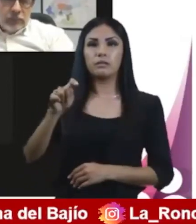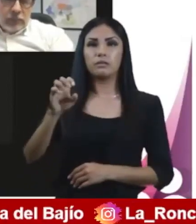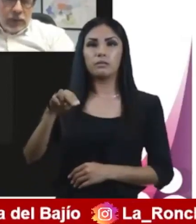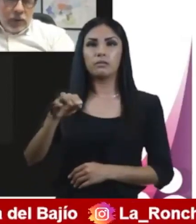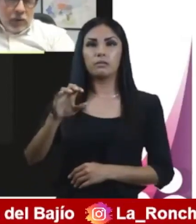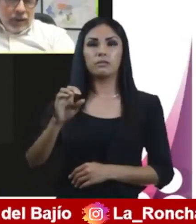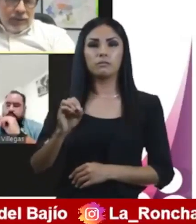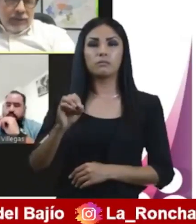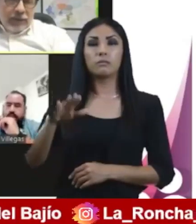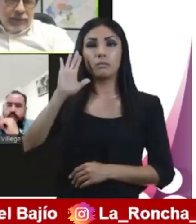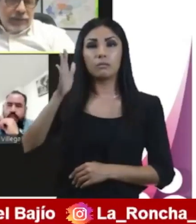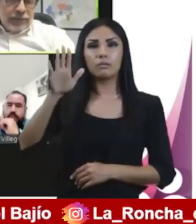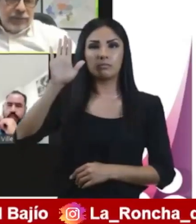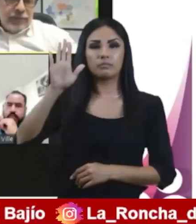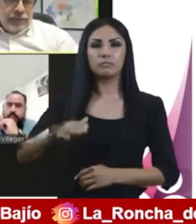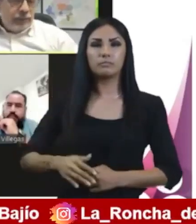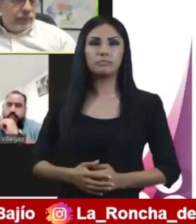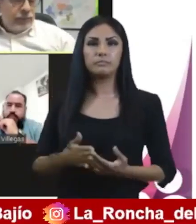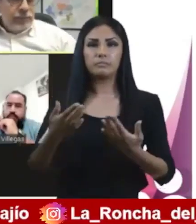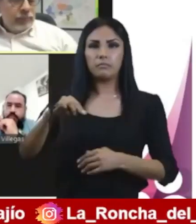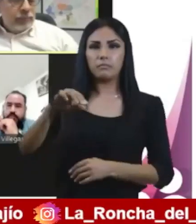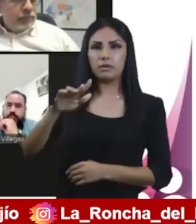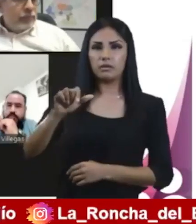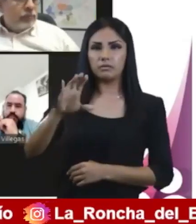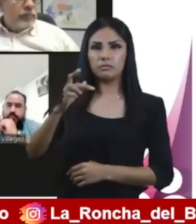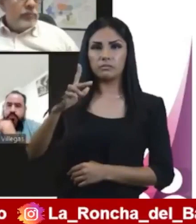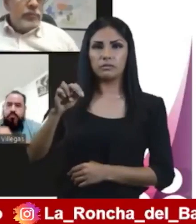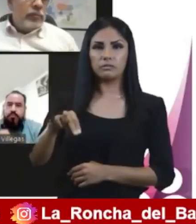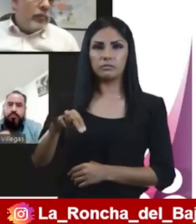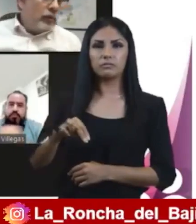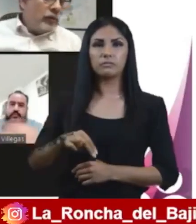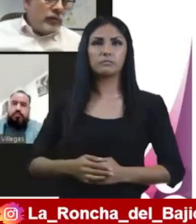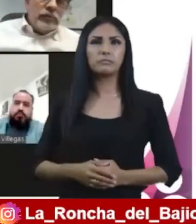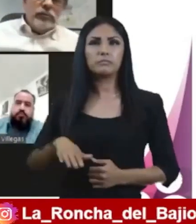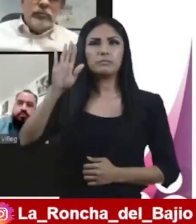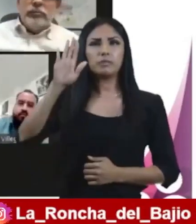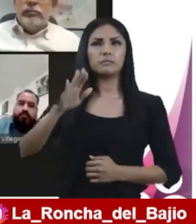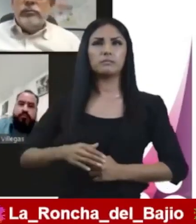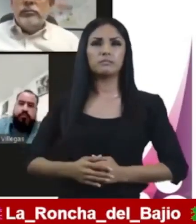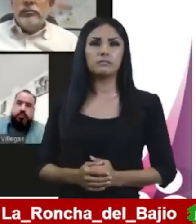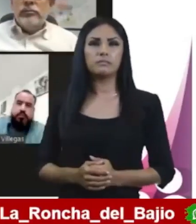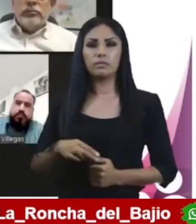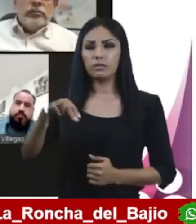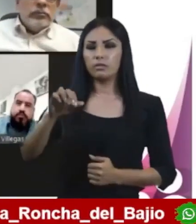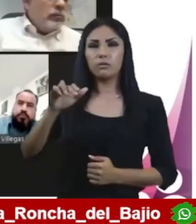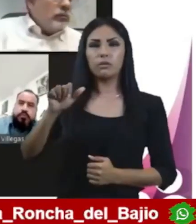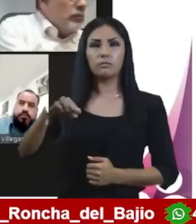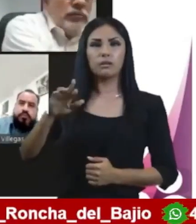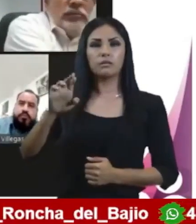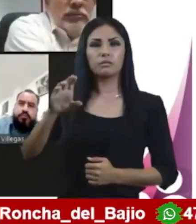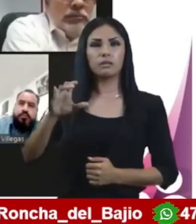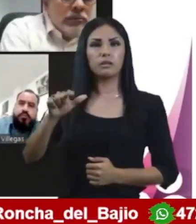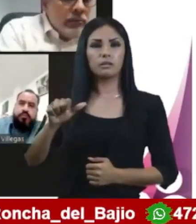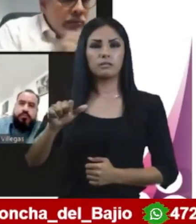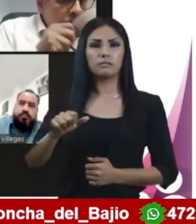candidaturas independientes o a un cargo de elección popular deberán hacerlo del conocimiento del instituto por conducto de la secretaría